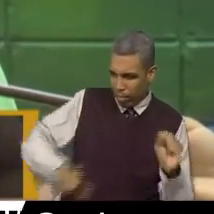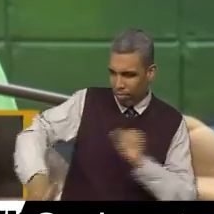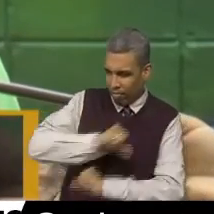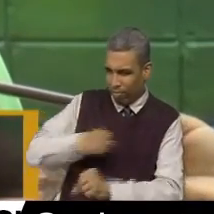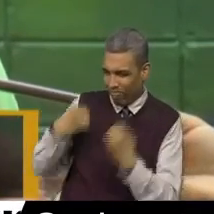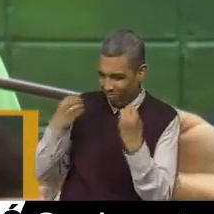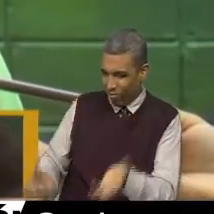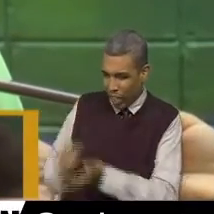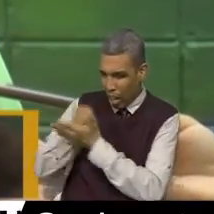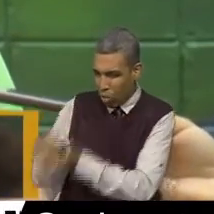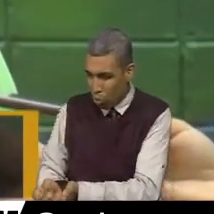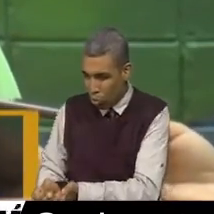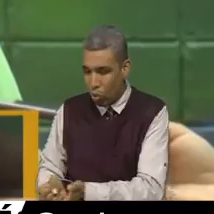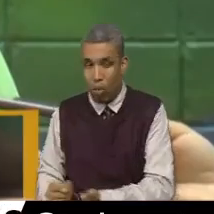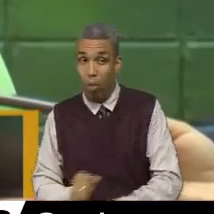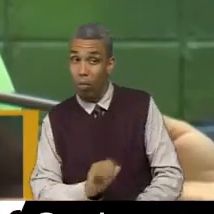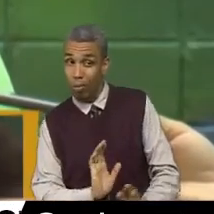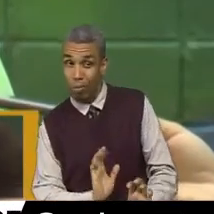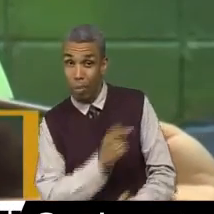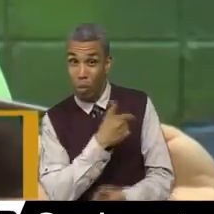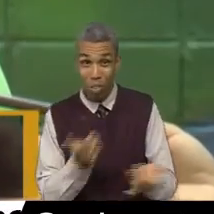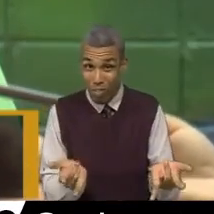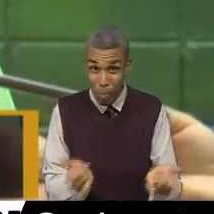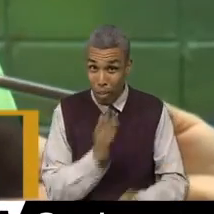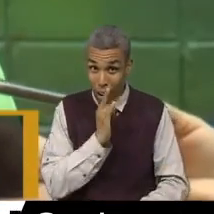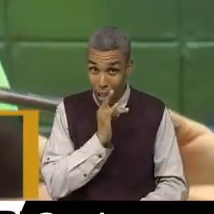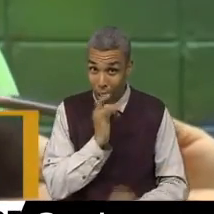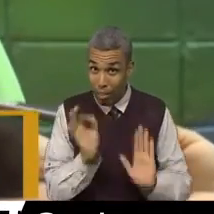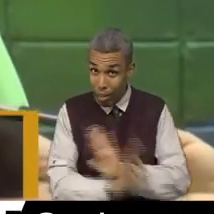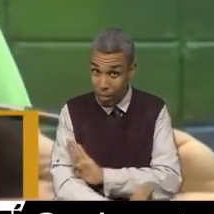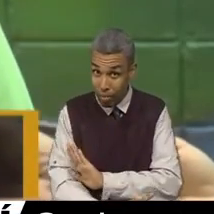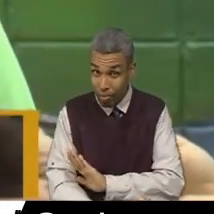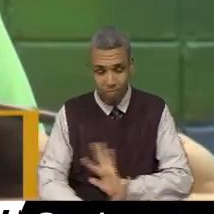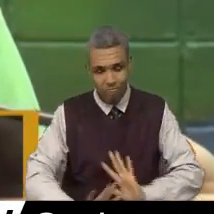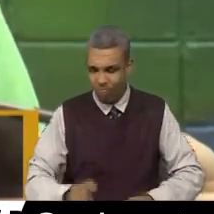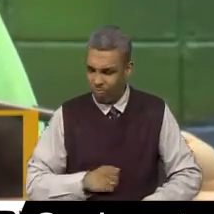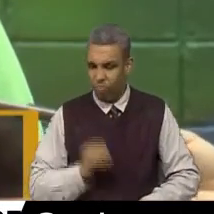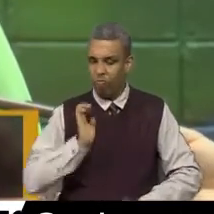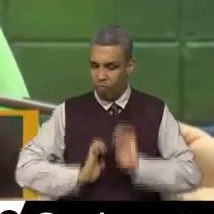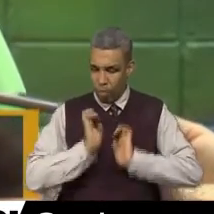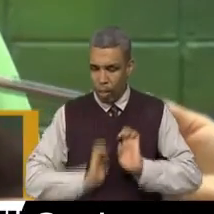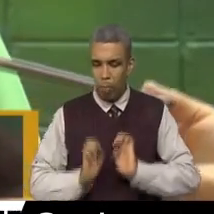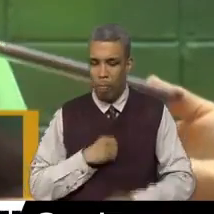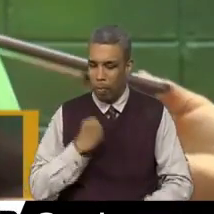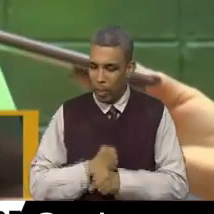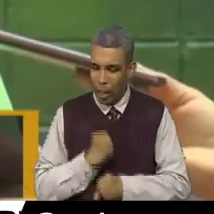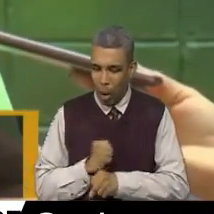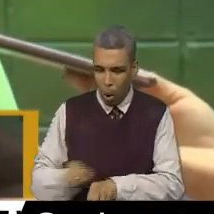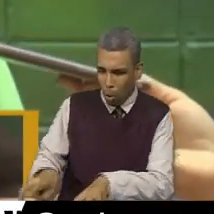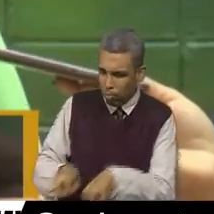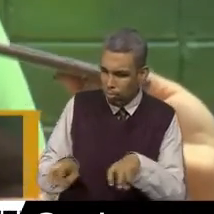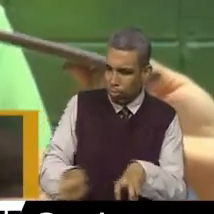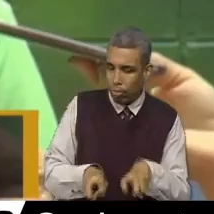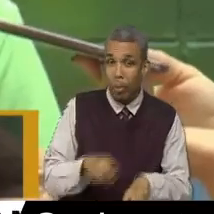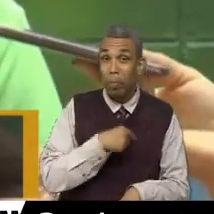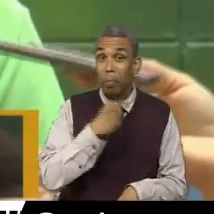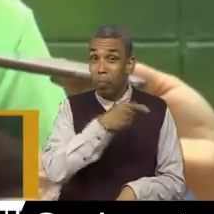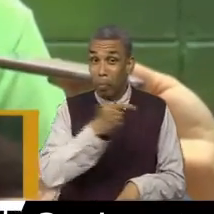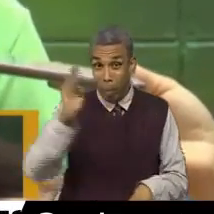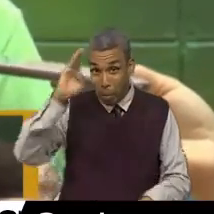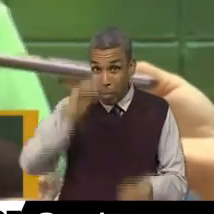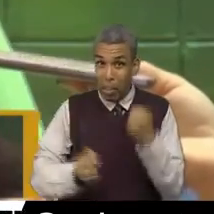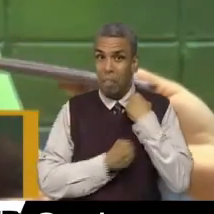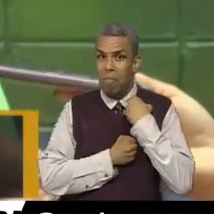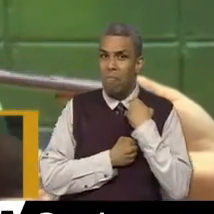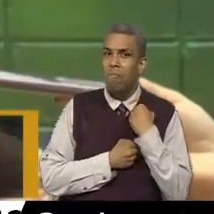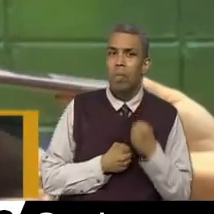su tierra y su territorio. Además, porque los vienen señalando y hostigando. El ejército se les viene metiendo a sus fincas, a sus